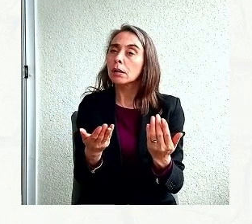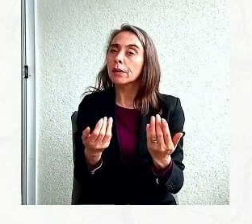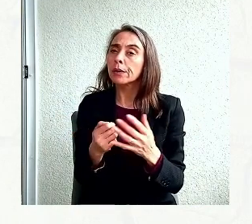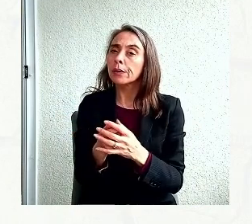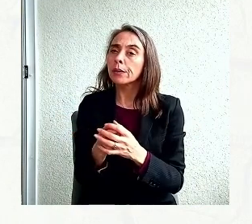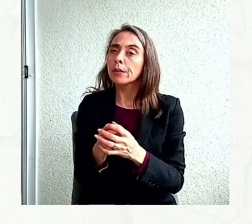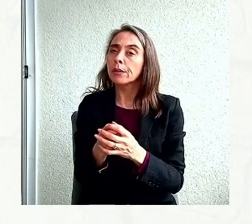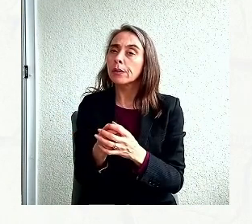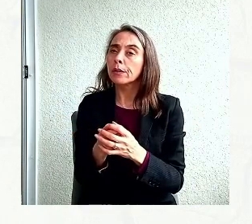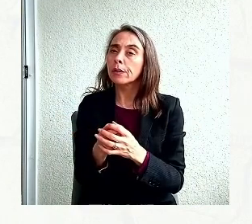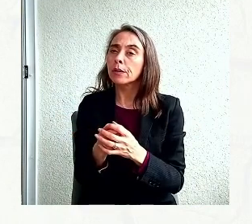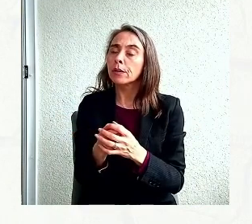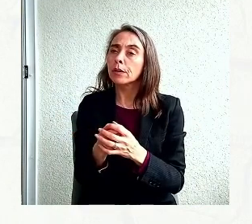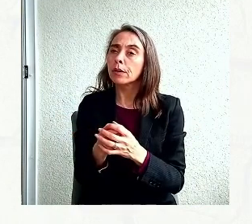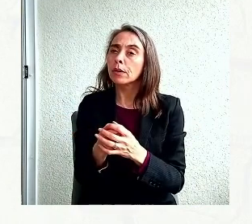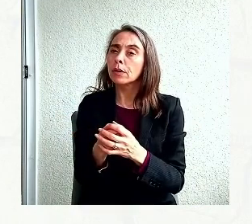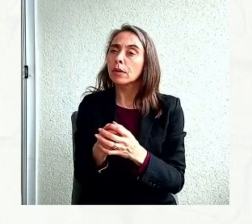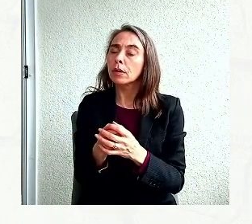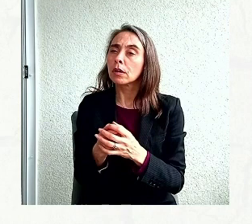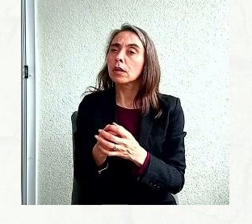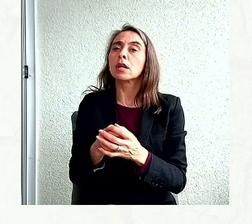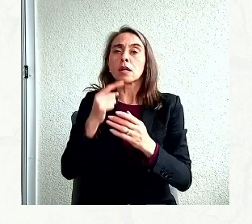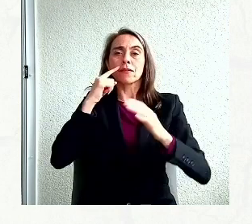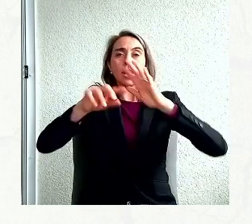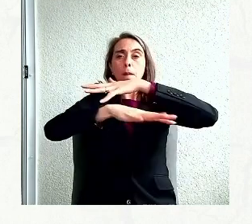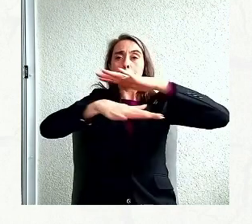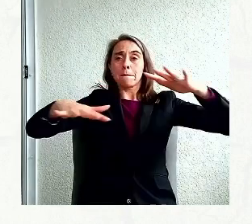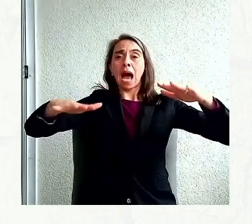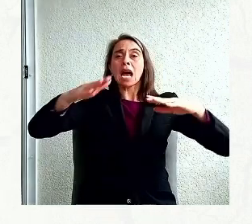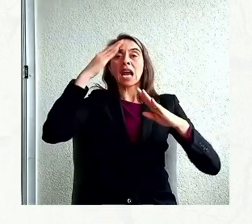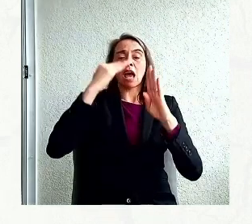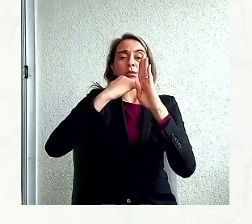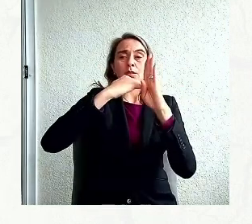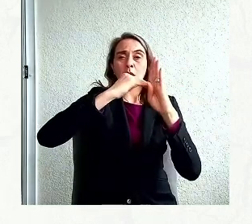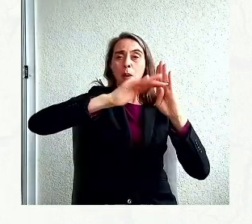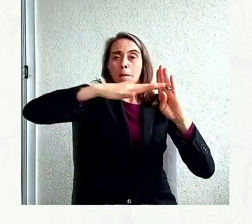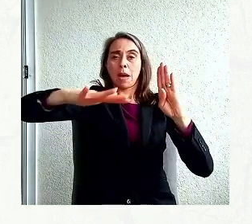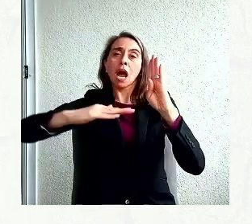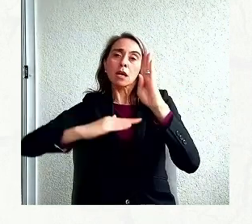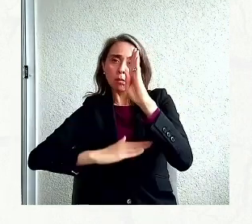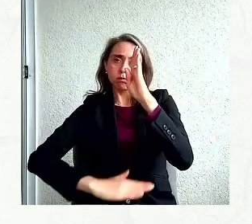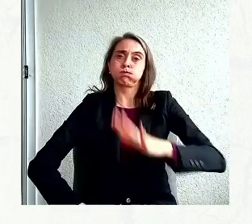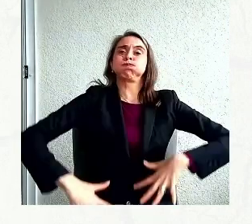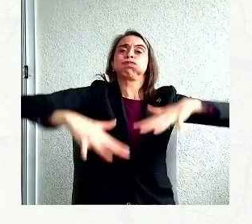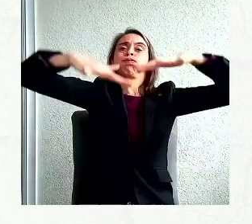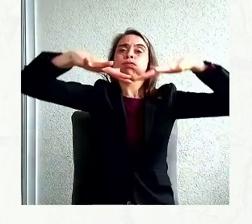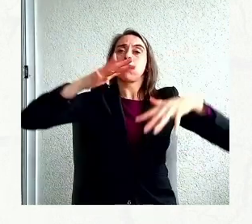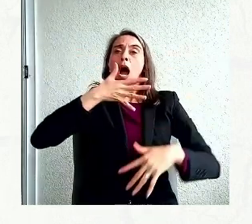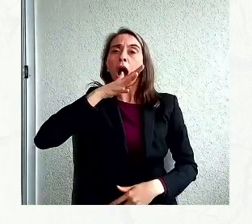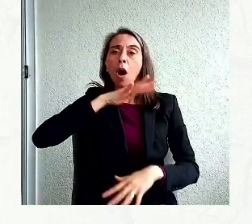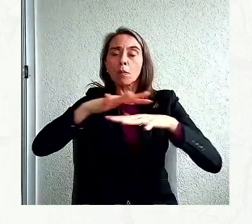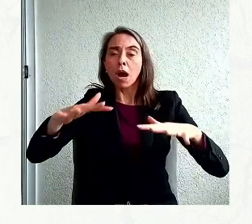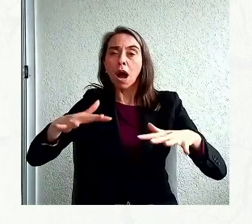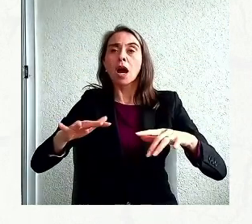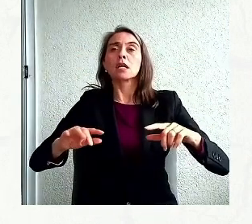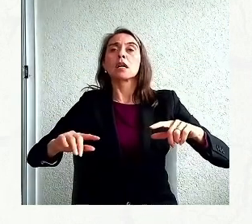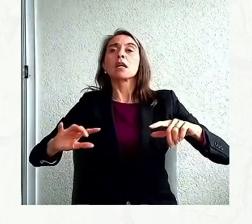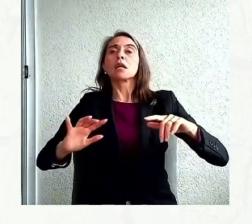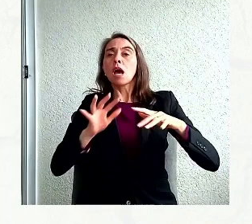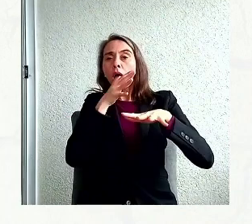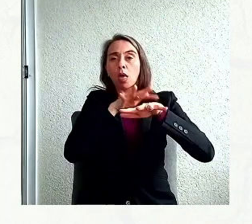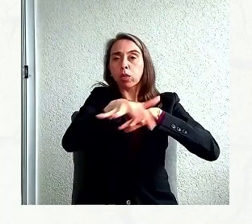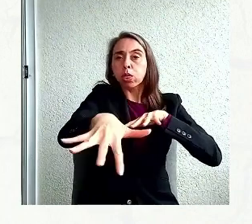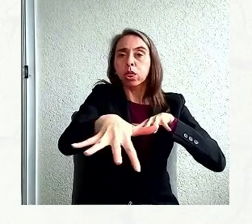marinos, del nivel del mar? Grandes disrupciones. Finalmente, hablar de la